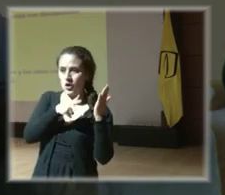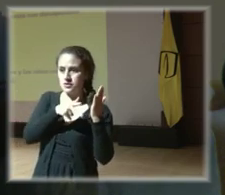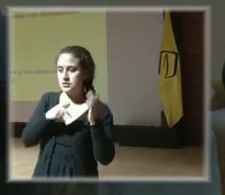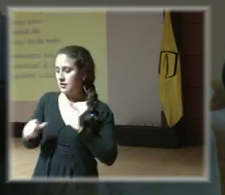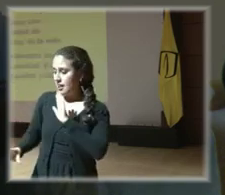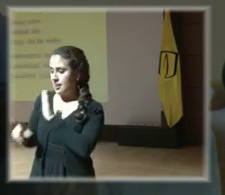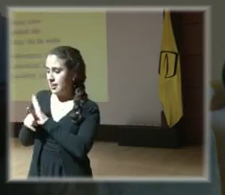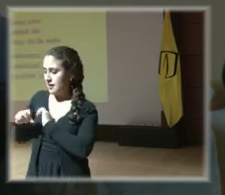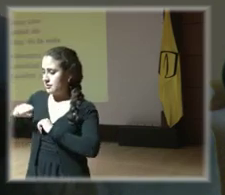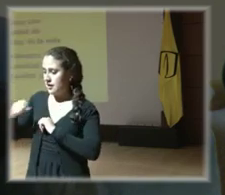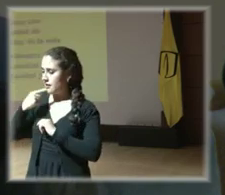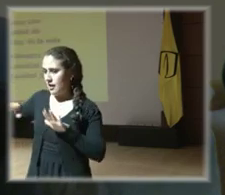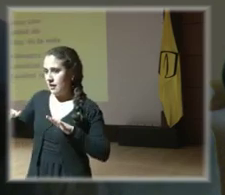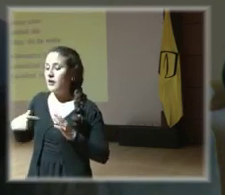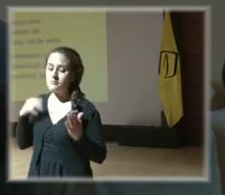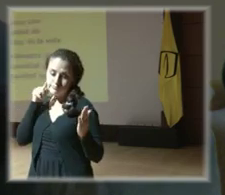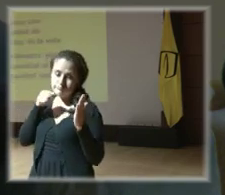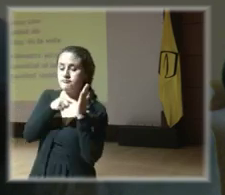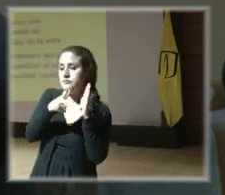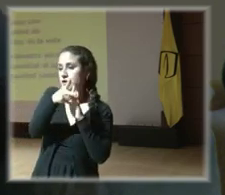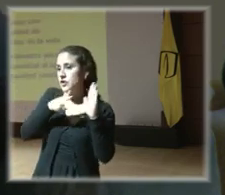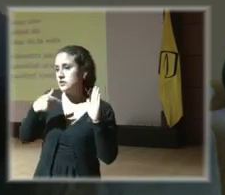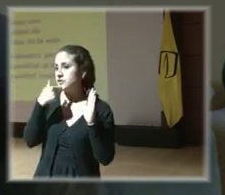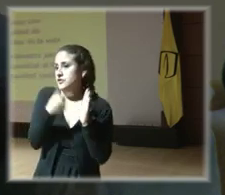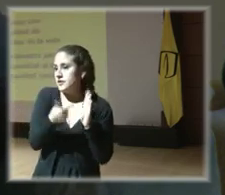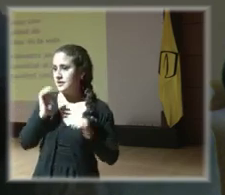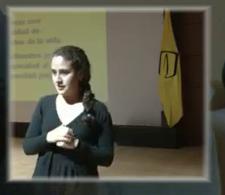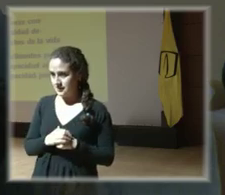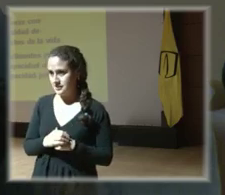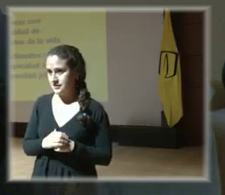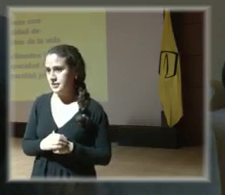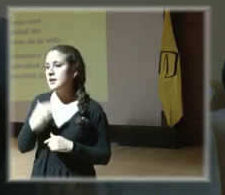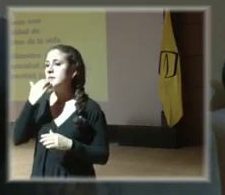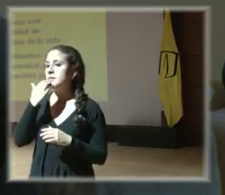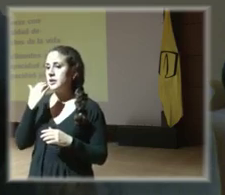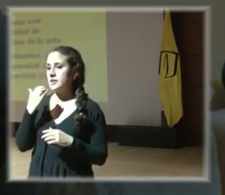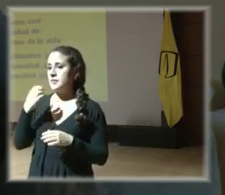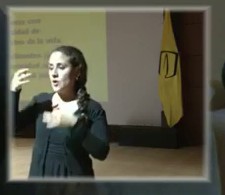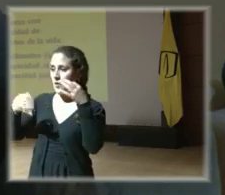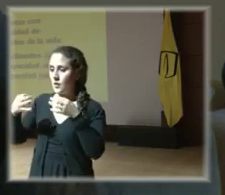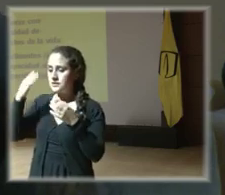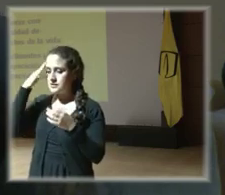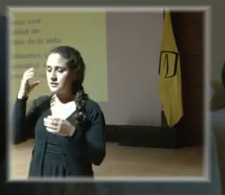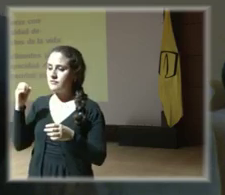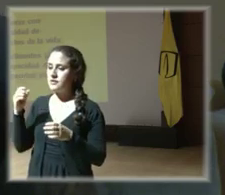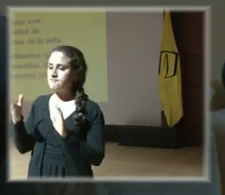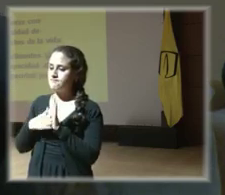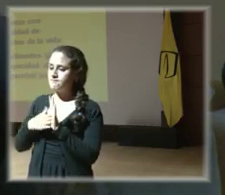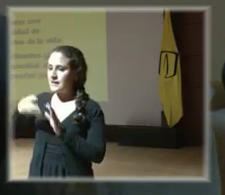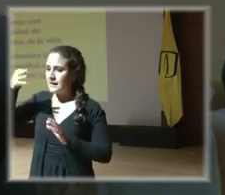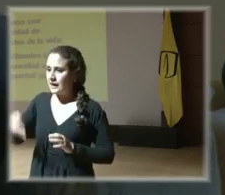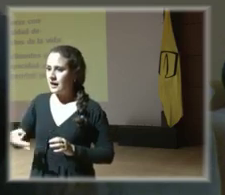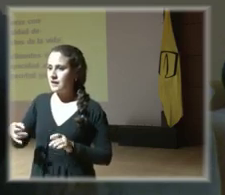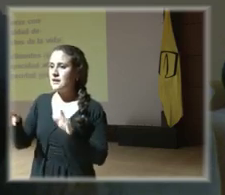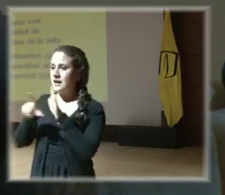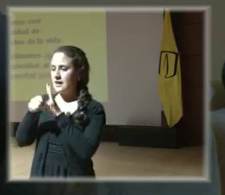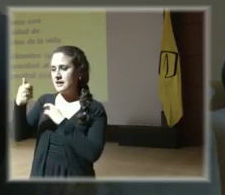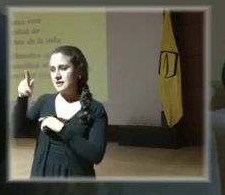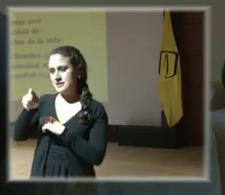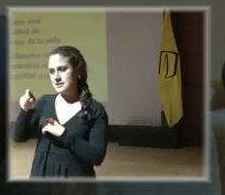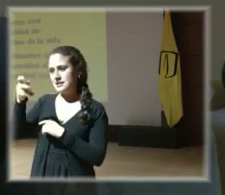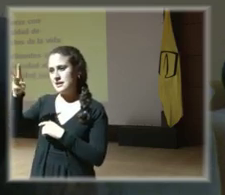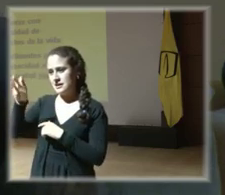derecho. Veo que los jueces temen un poco, si cuentan con una Constitución garante, cuentan con una ley que es la ley 1618,